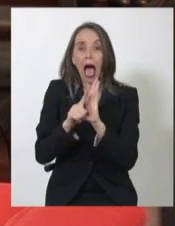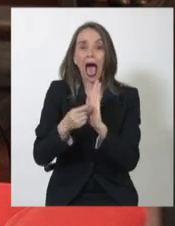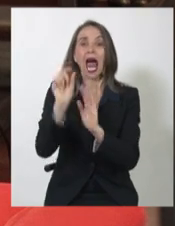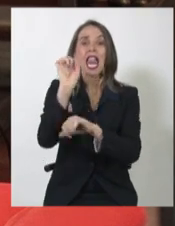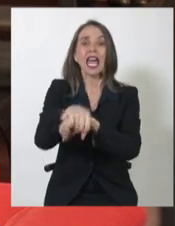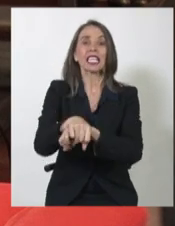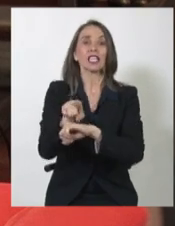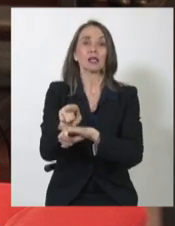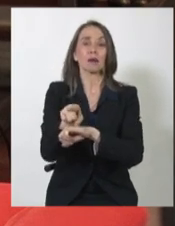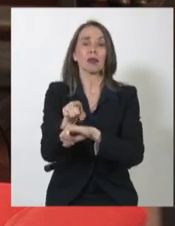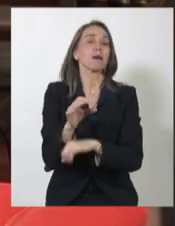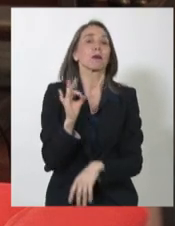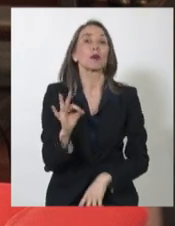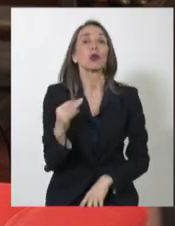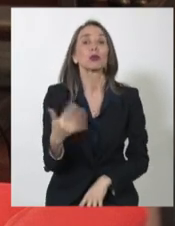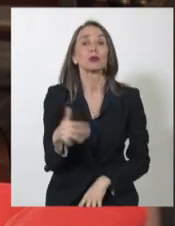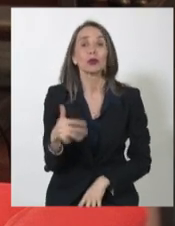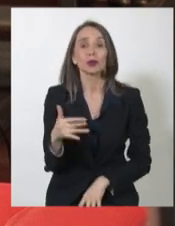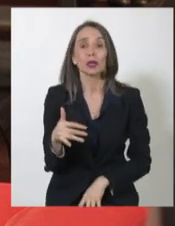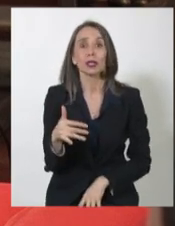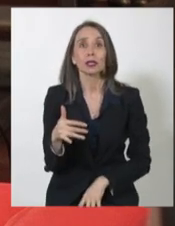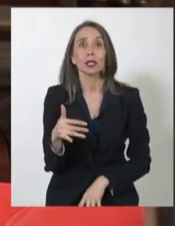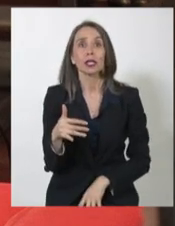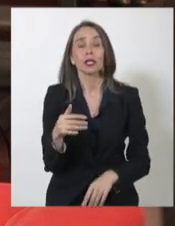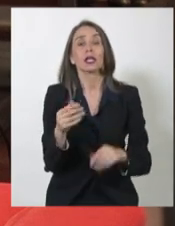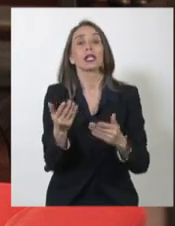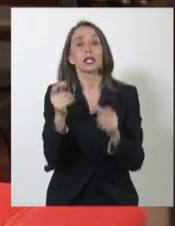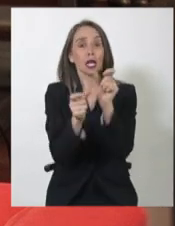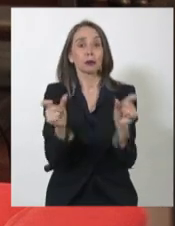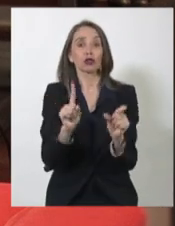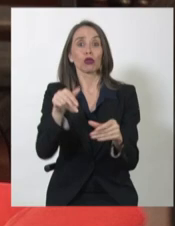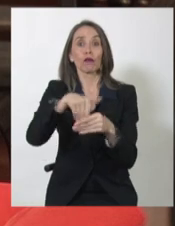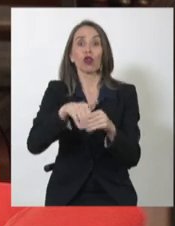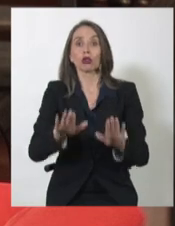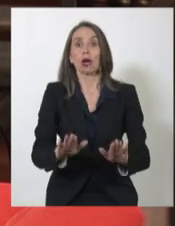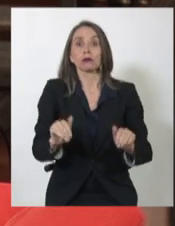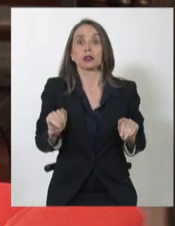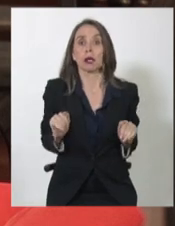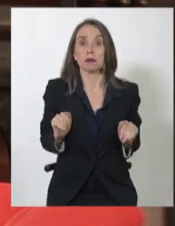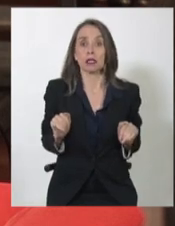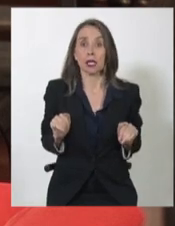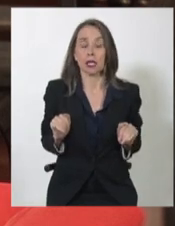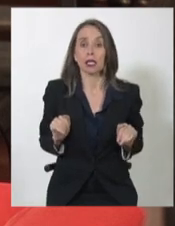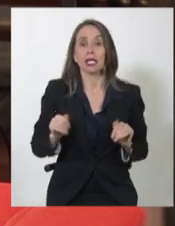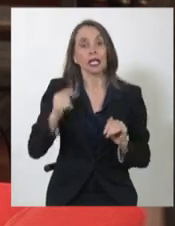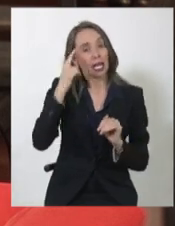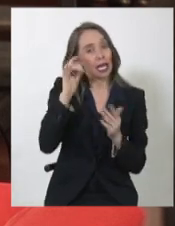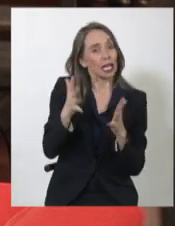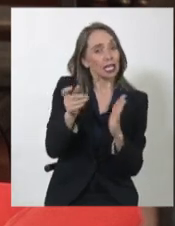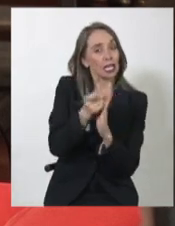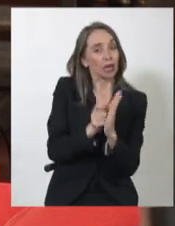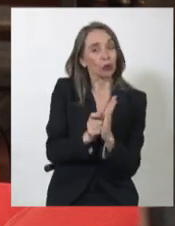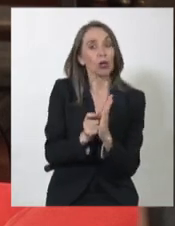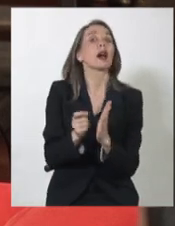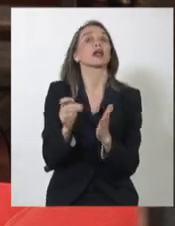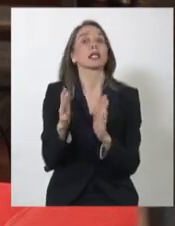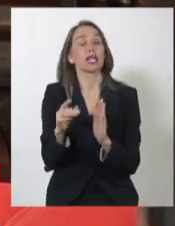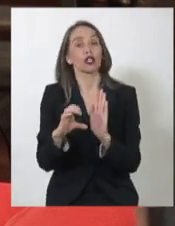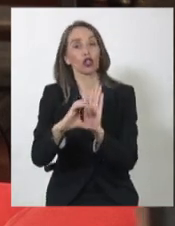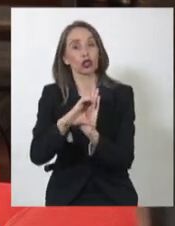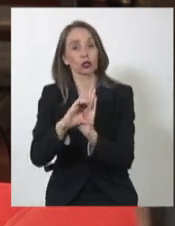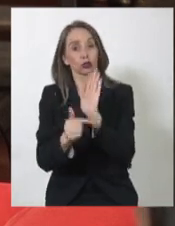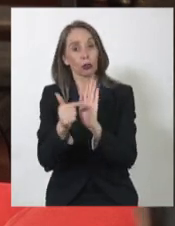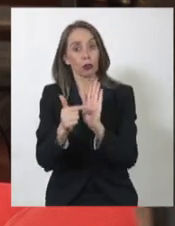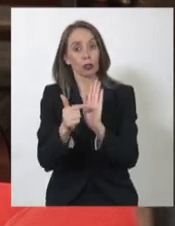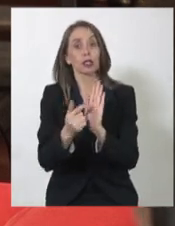y además, muy importante, la abstención, ¿no? Se previene que haya una gran abstención. Fíjense que la constitución